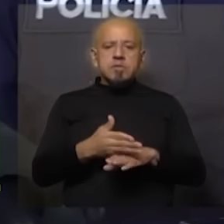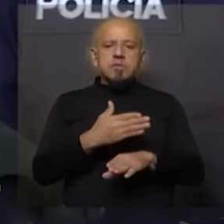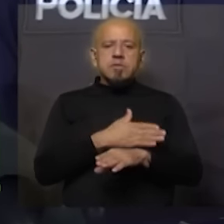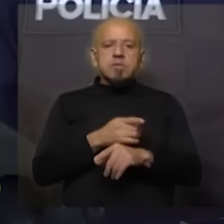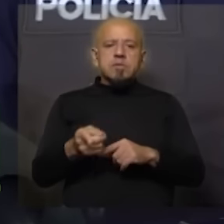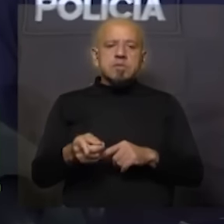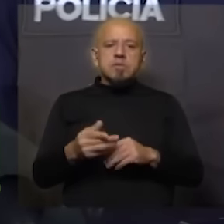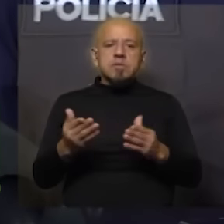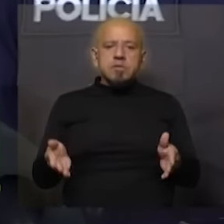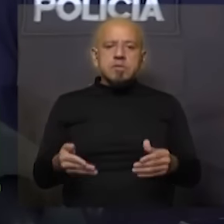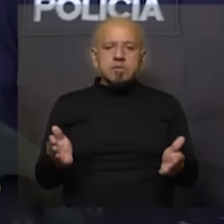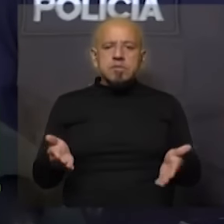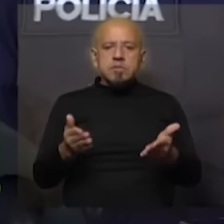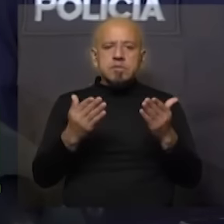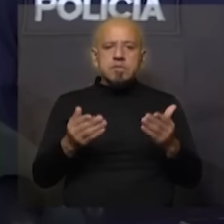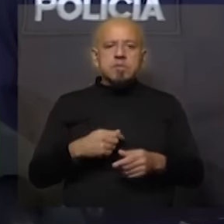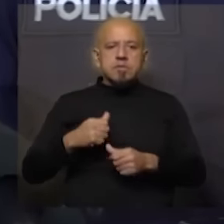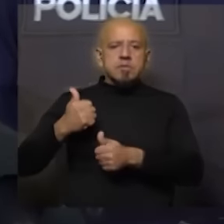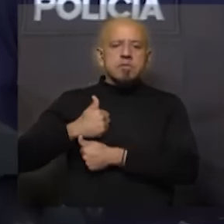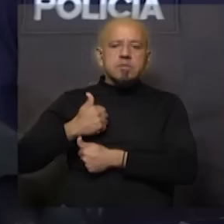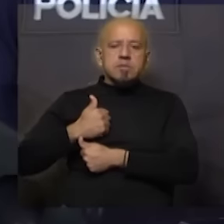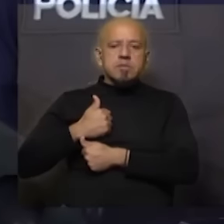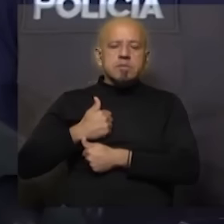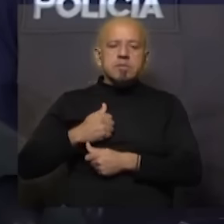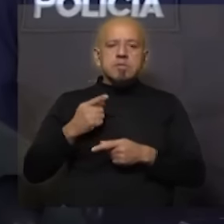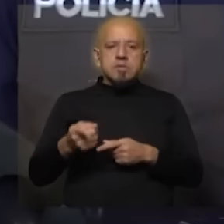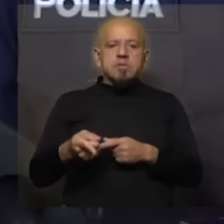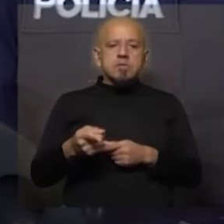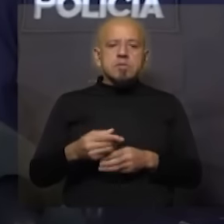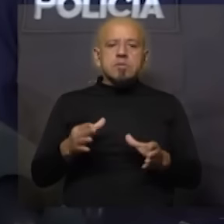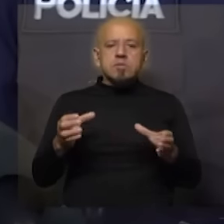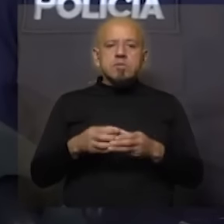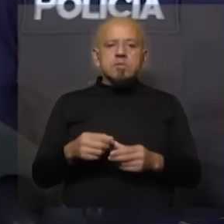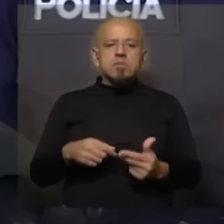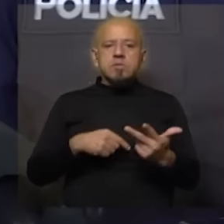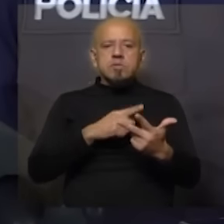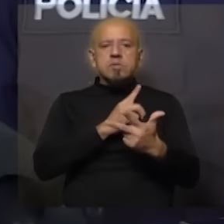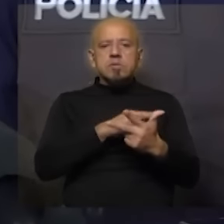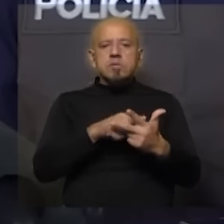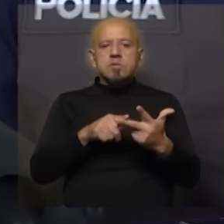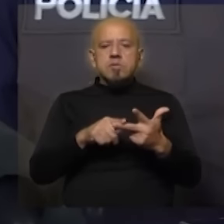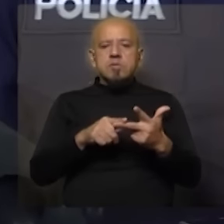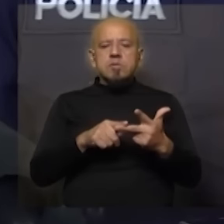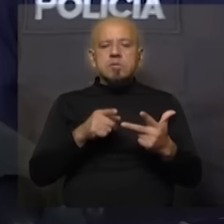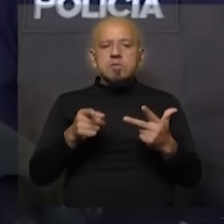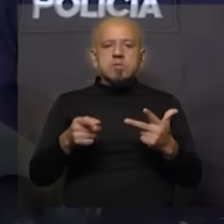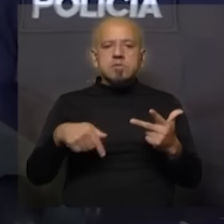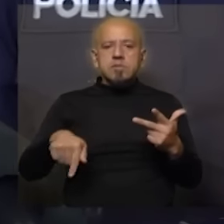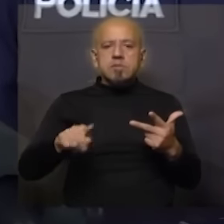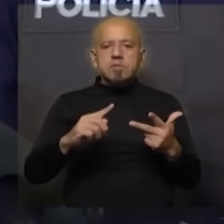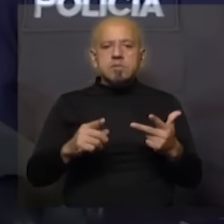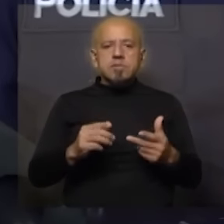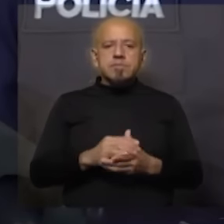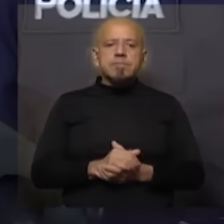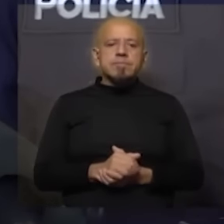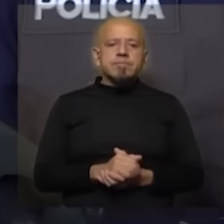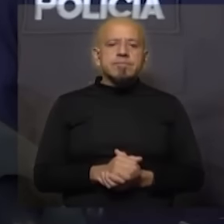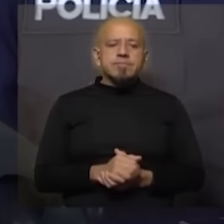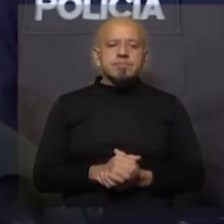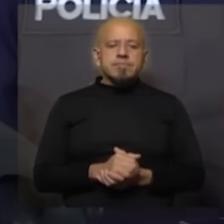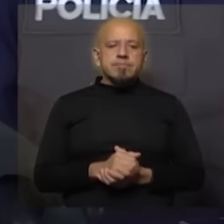magistrada fue promovida por Cabildo Abierto para integrar un eventual triunvirato que se encargue de la gobernanza de la Fiscalía.